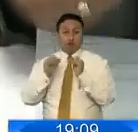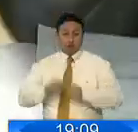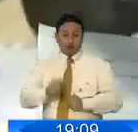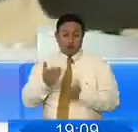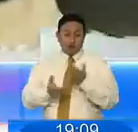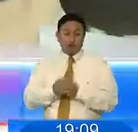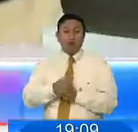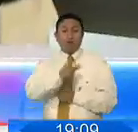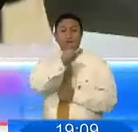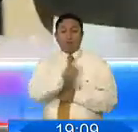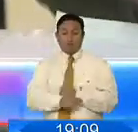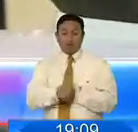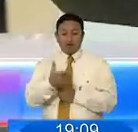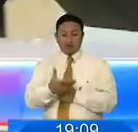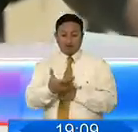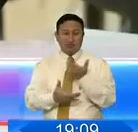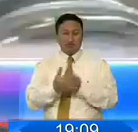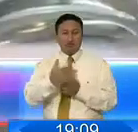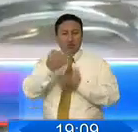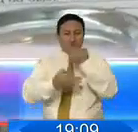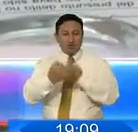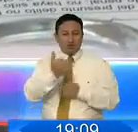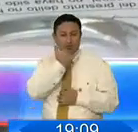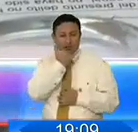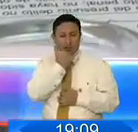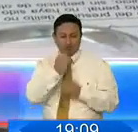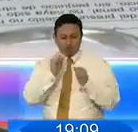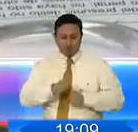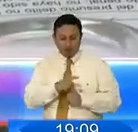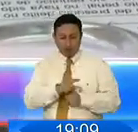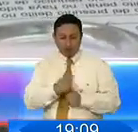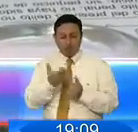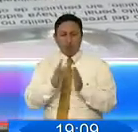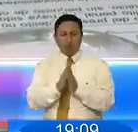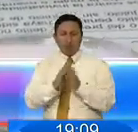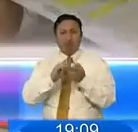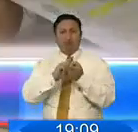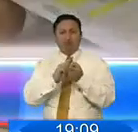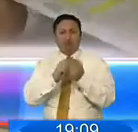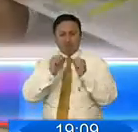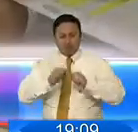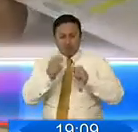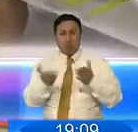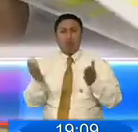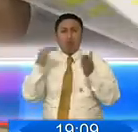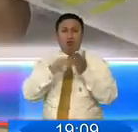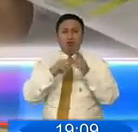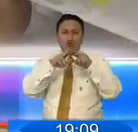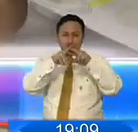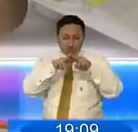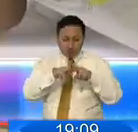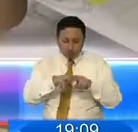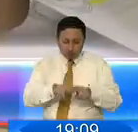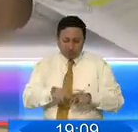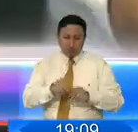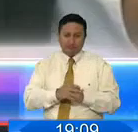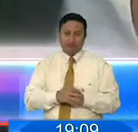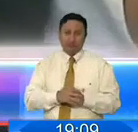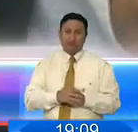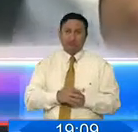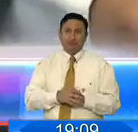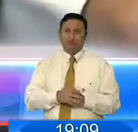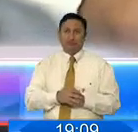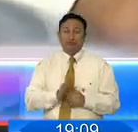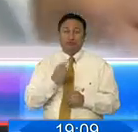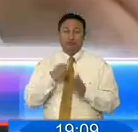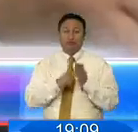las víctimas de sentencias fraudulentas puedan acogerse al recurso de revisión cuando exista de por medio una sentencia de la Corte